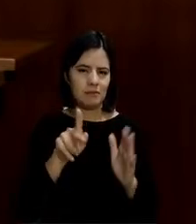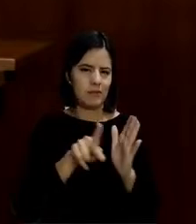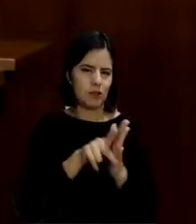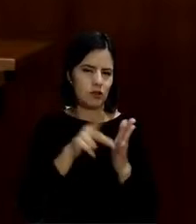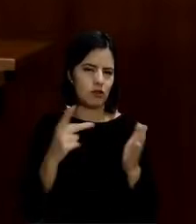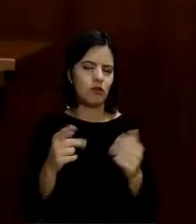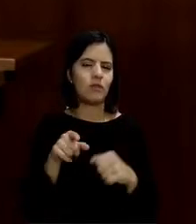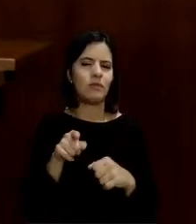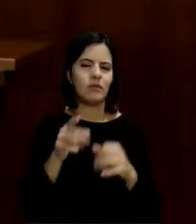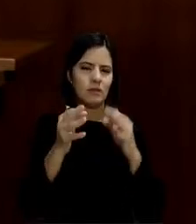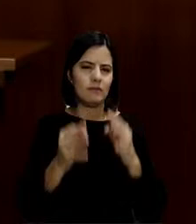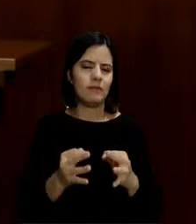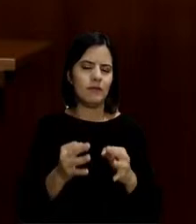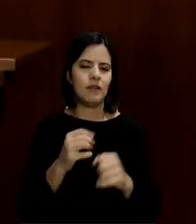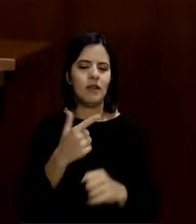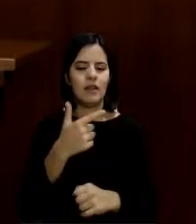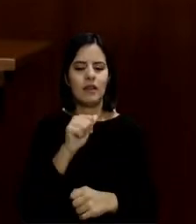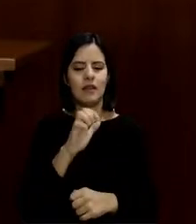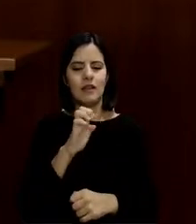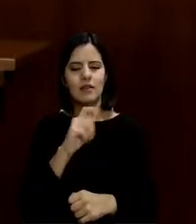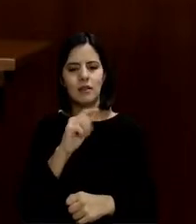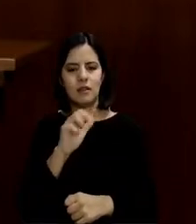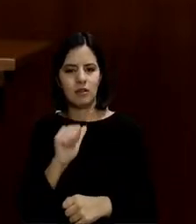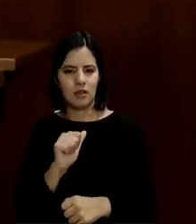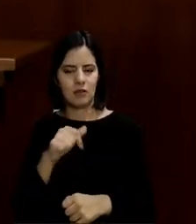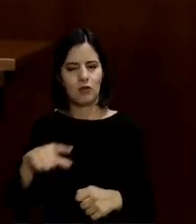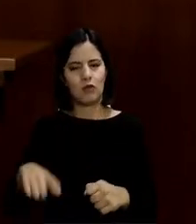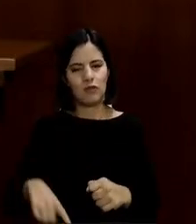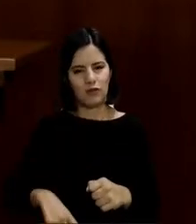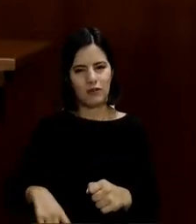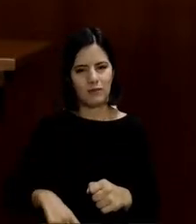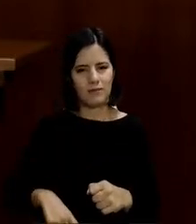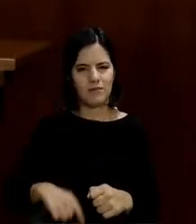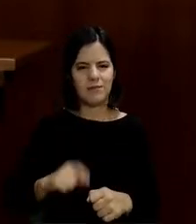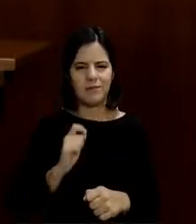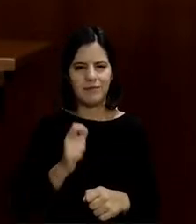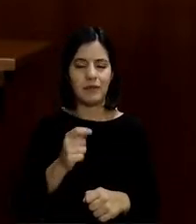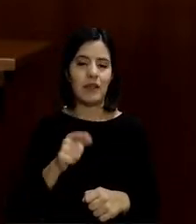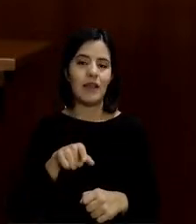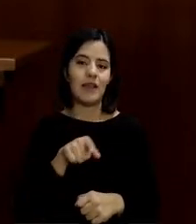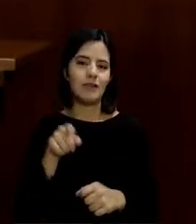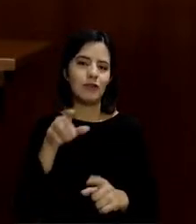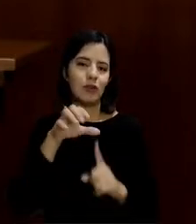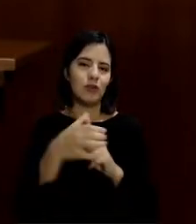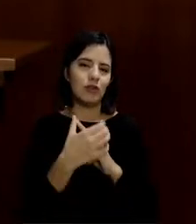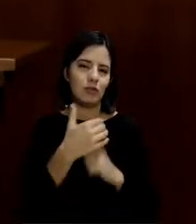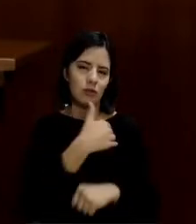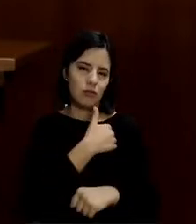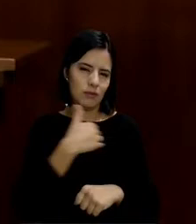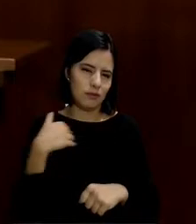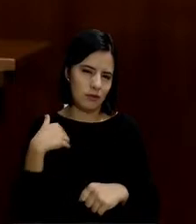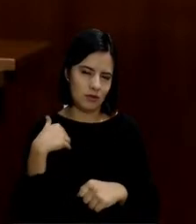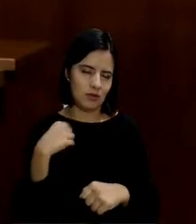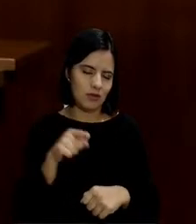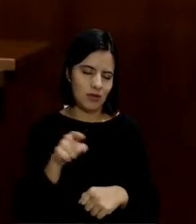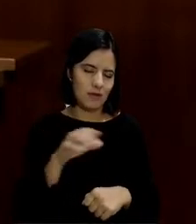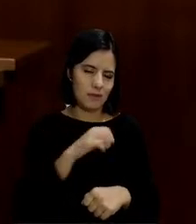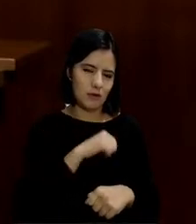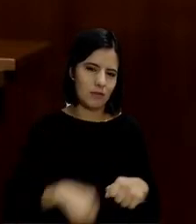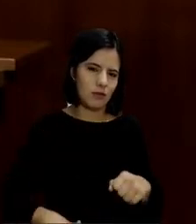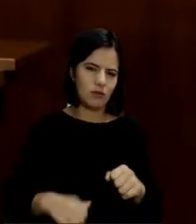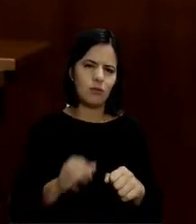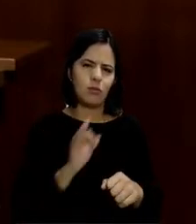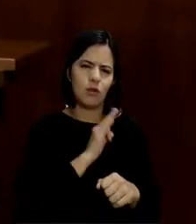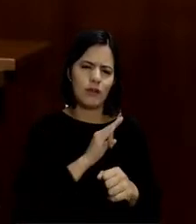oficial Gaceta de Gobierno, principalmente en la reducción de integrantes de los ayuntamientos. Sin embargo,